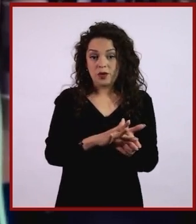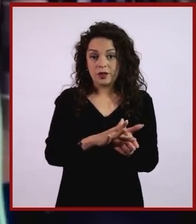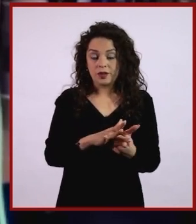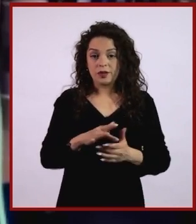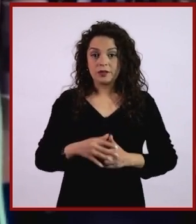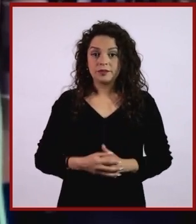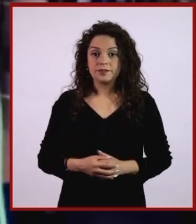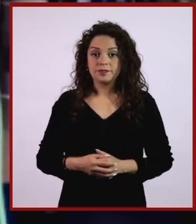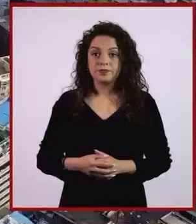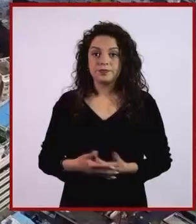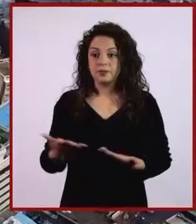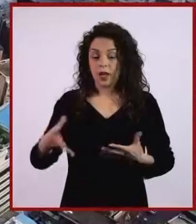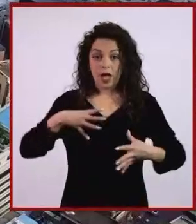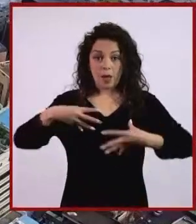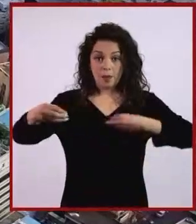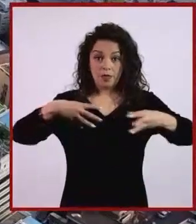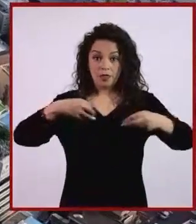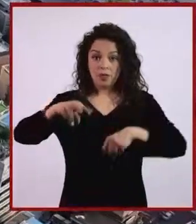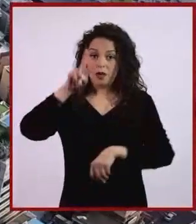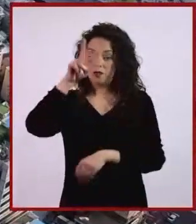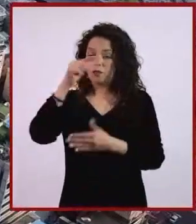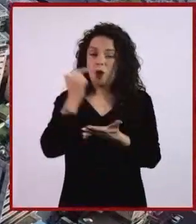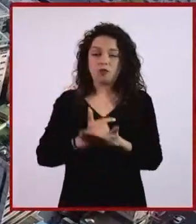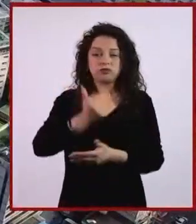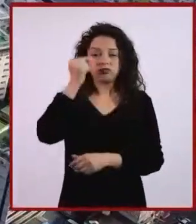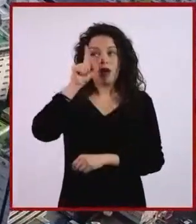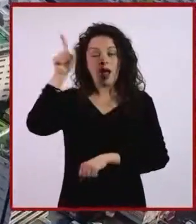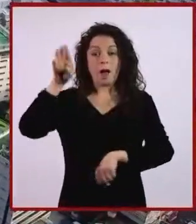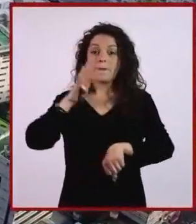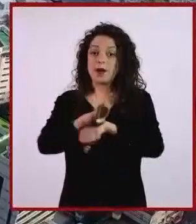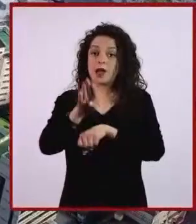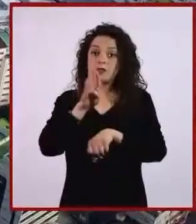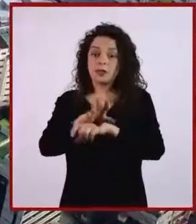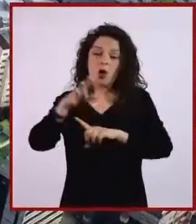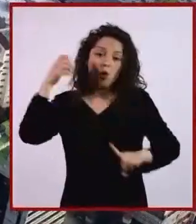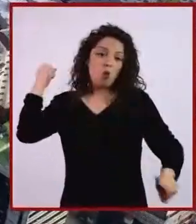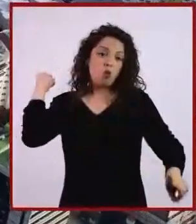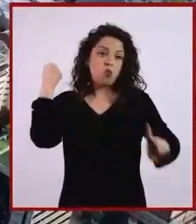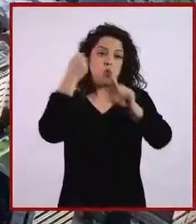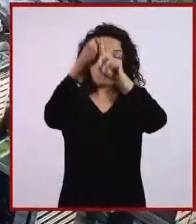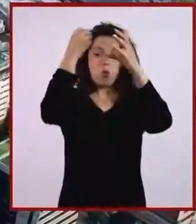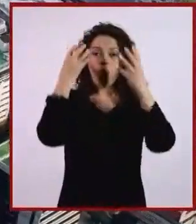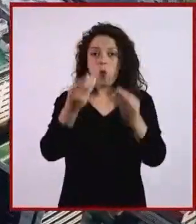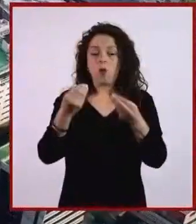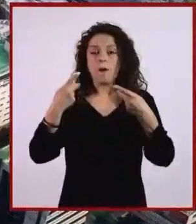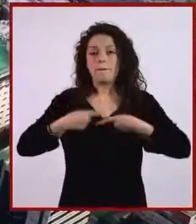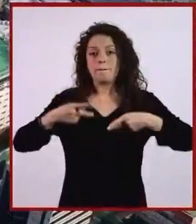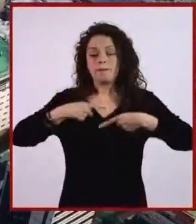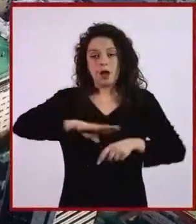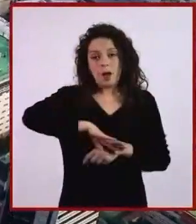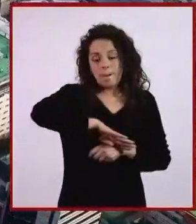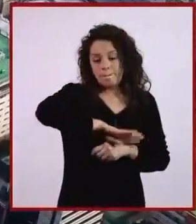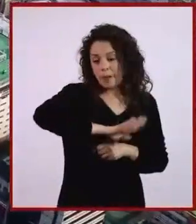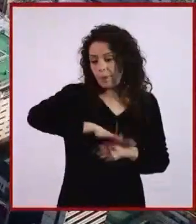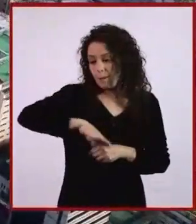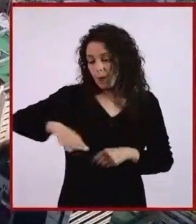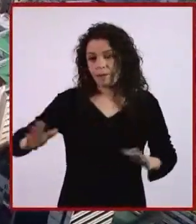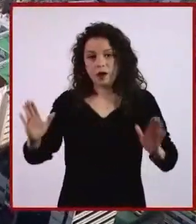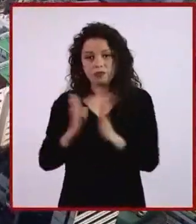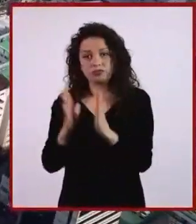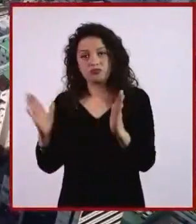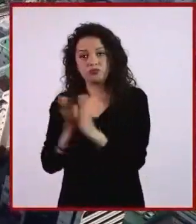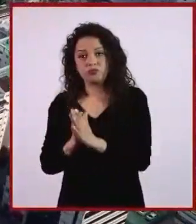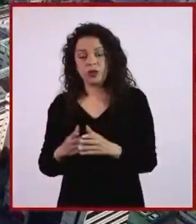todo, la epidemia ha sido terrible en Brasil y ha tenido un impacto en número de muertos y en número